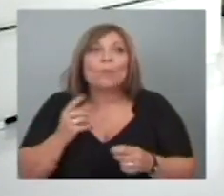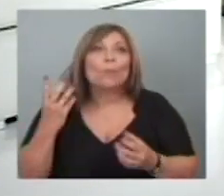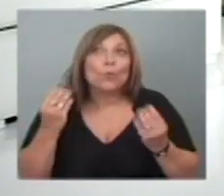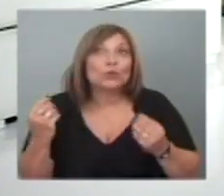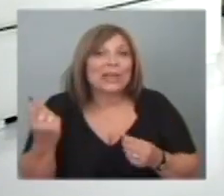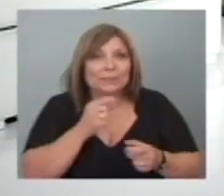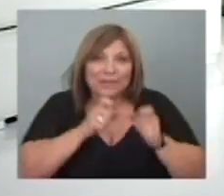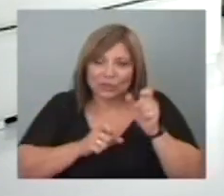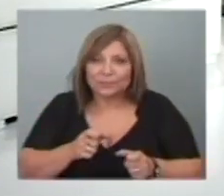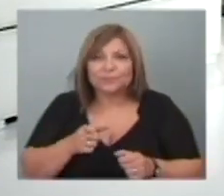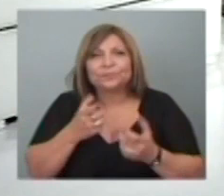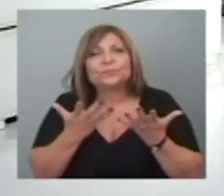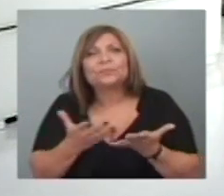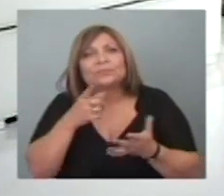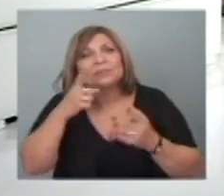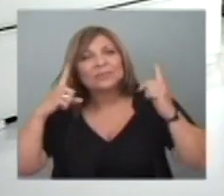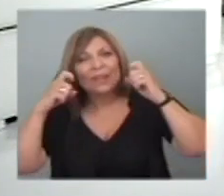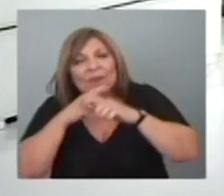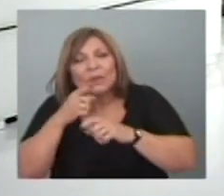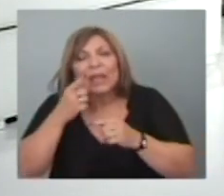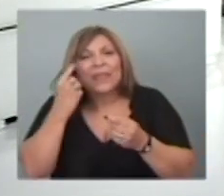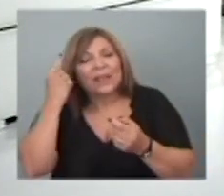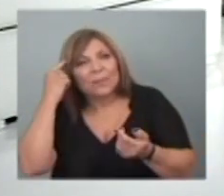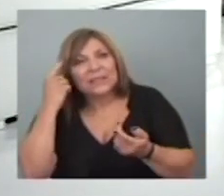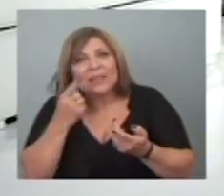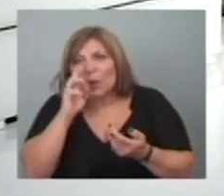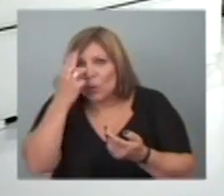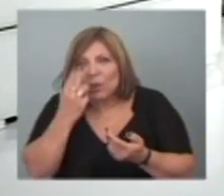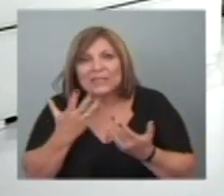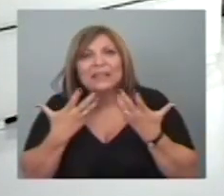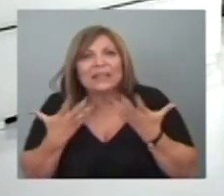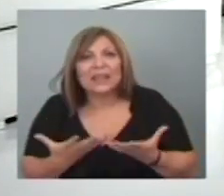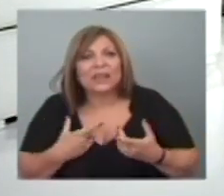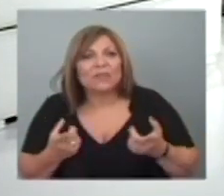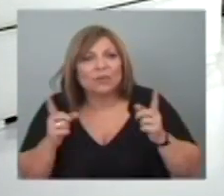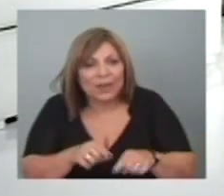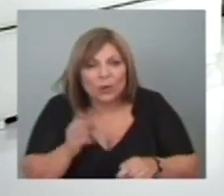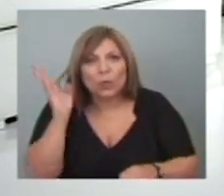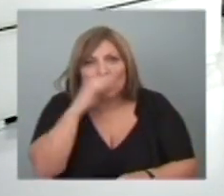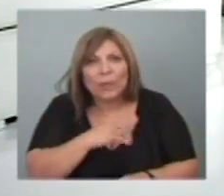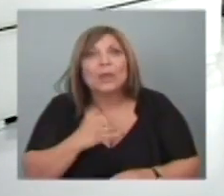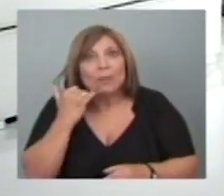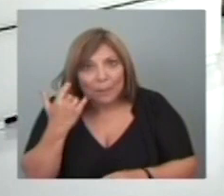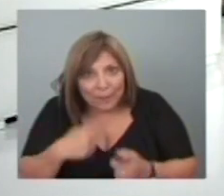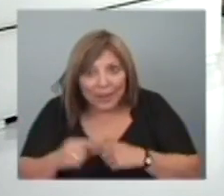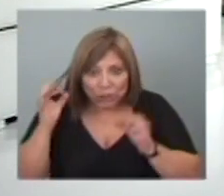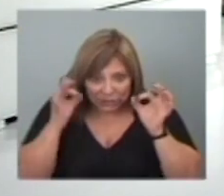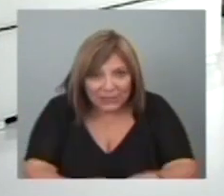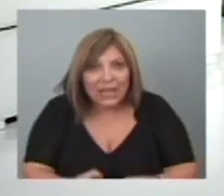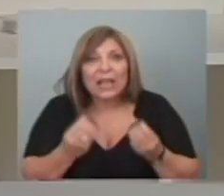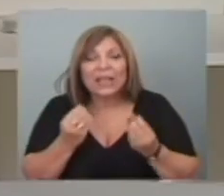muchos. ¿Cuáles son esas dificultades que encuentran los uruguayos que quieren volver y que vuelven efectivamente? Sí,